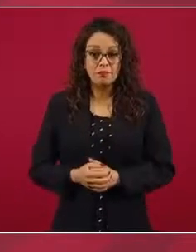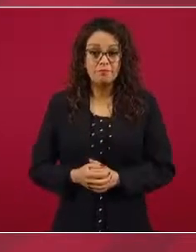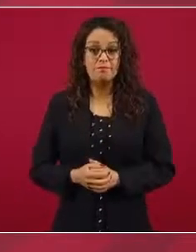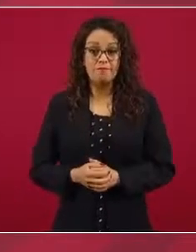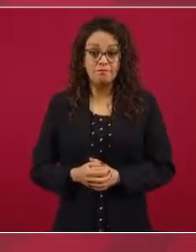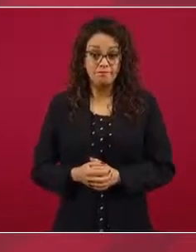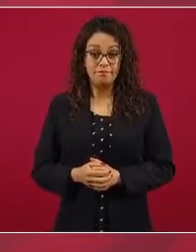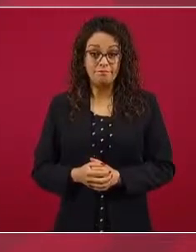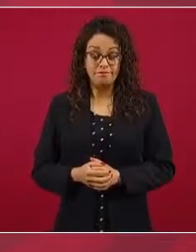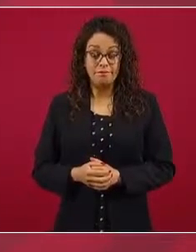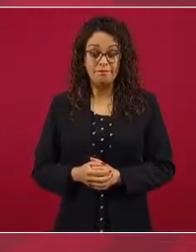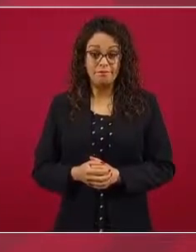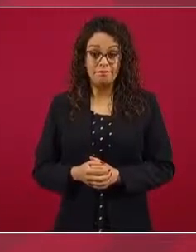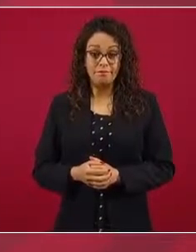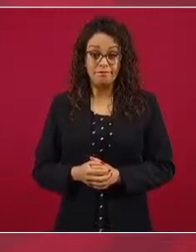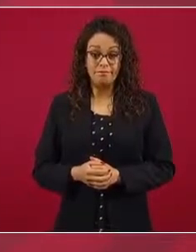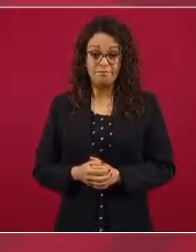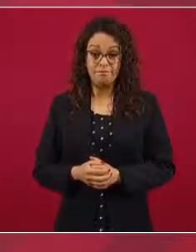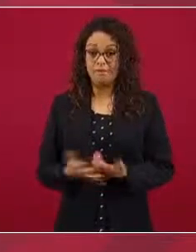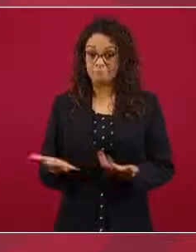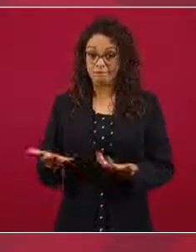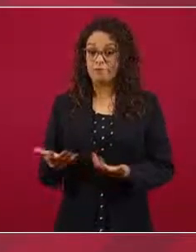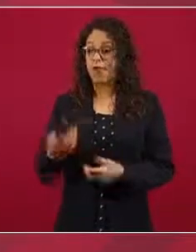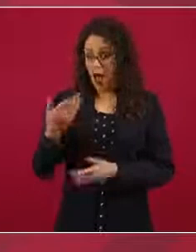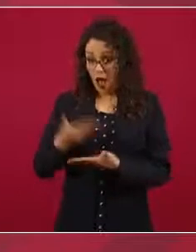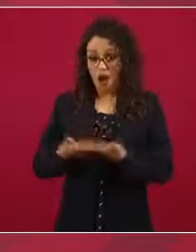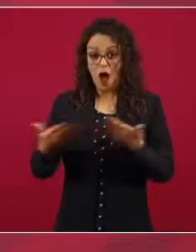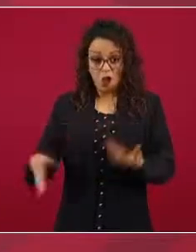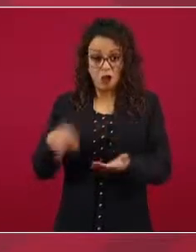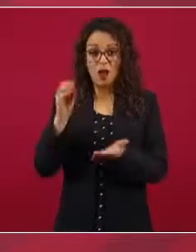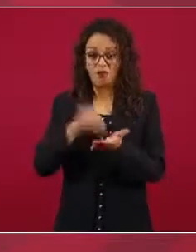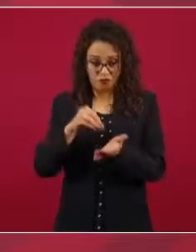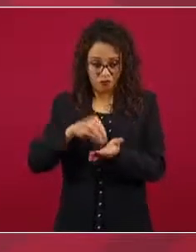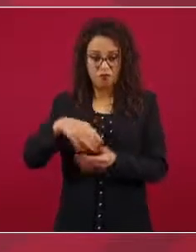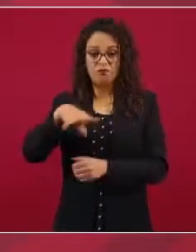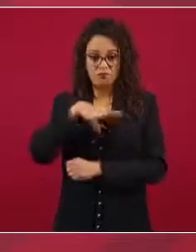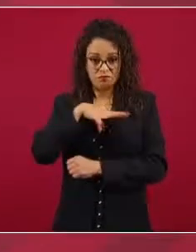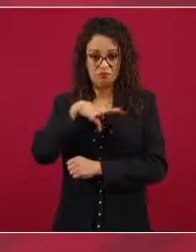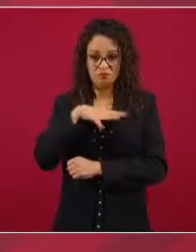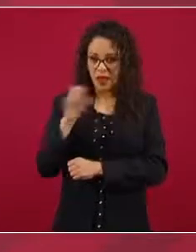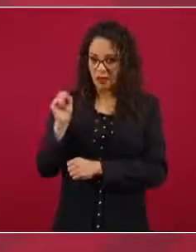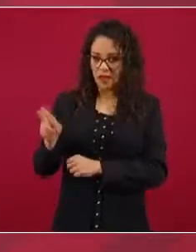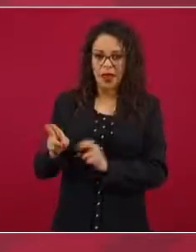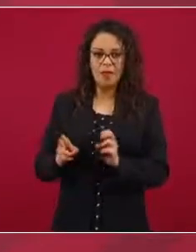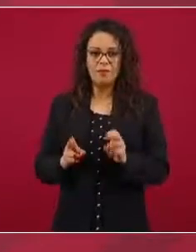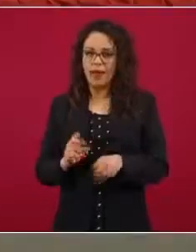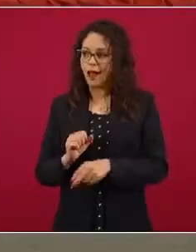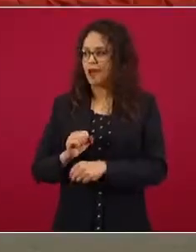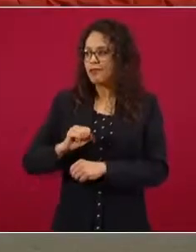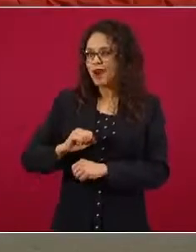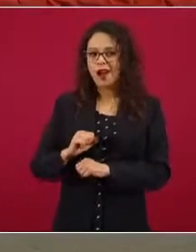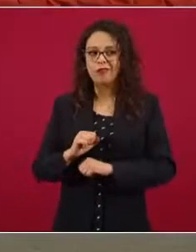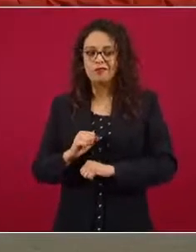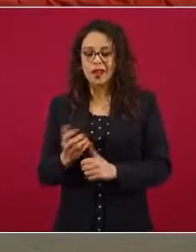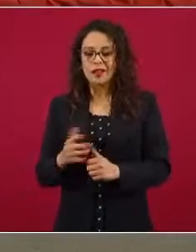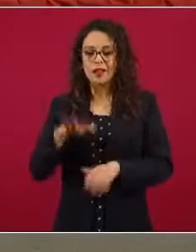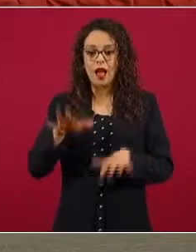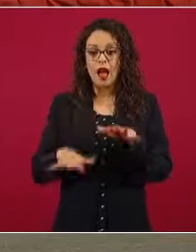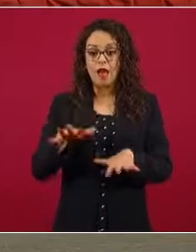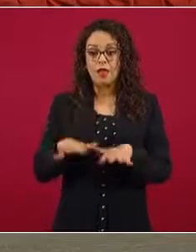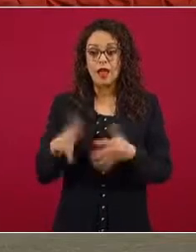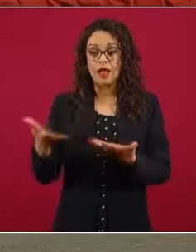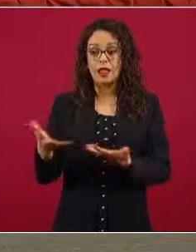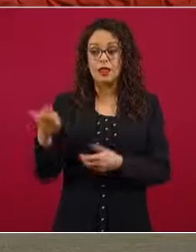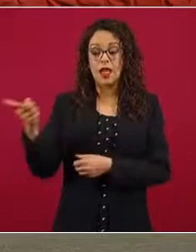el influyentismo. Todavía sigue pasando que de repente hablan para decir,